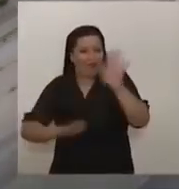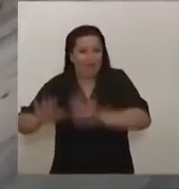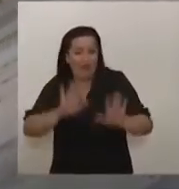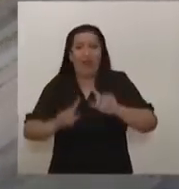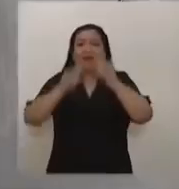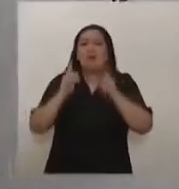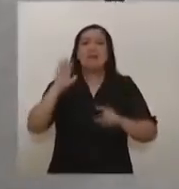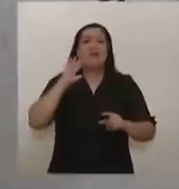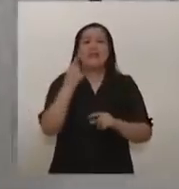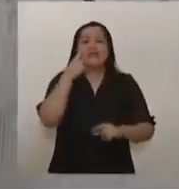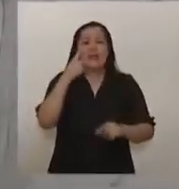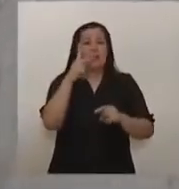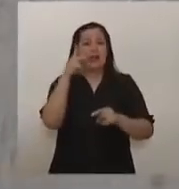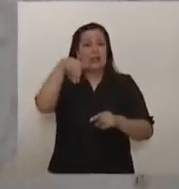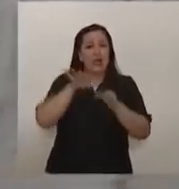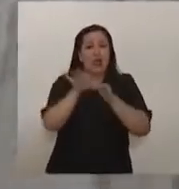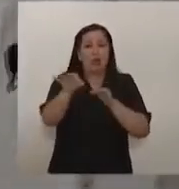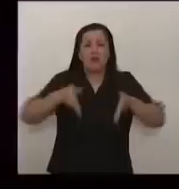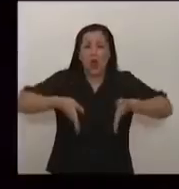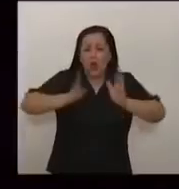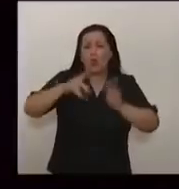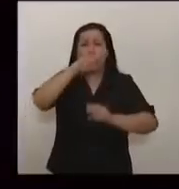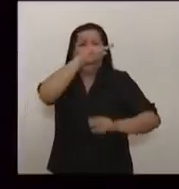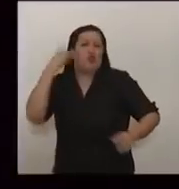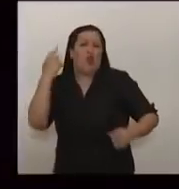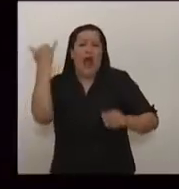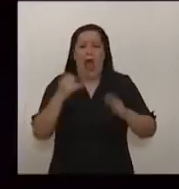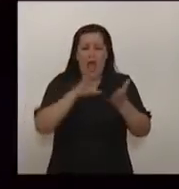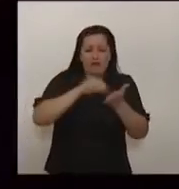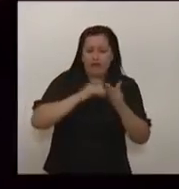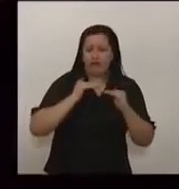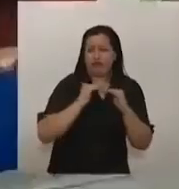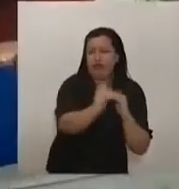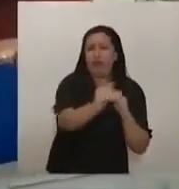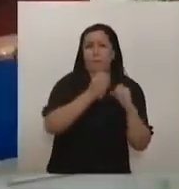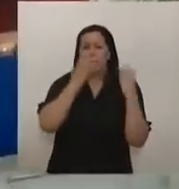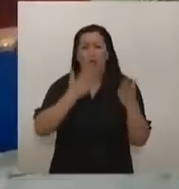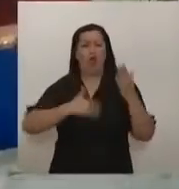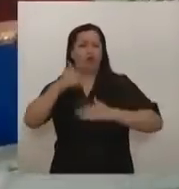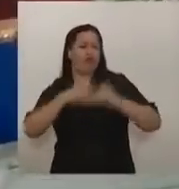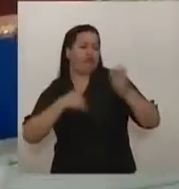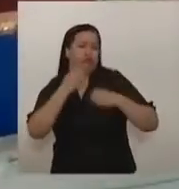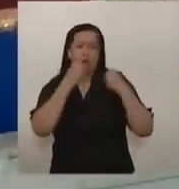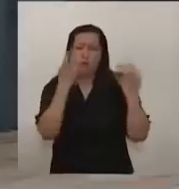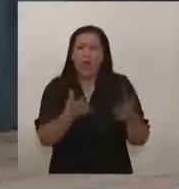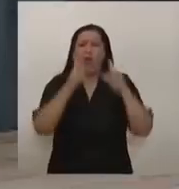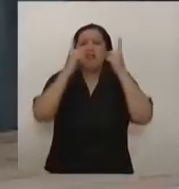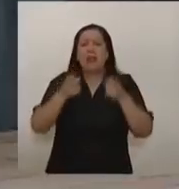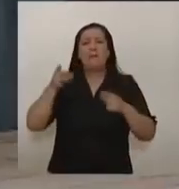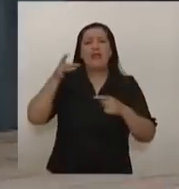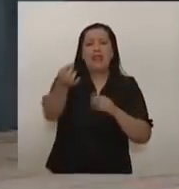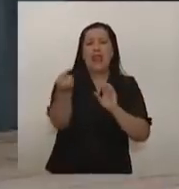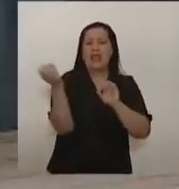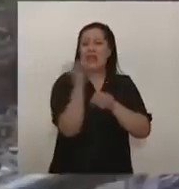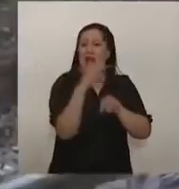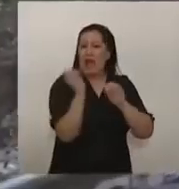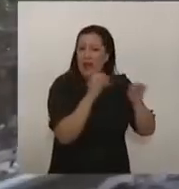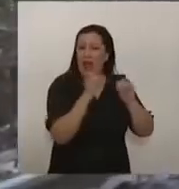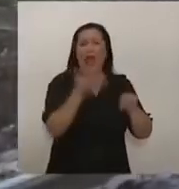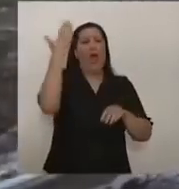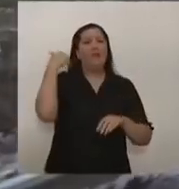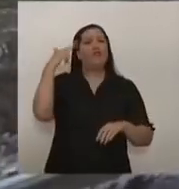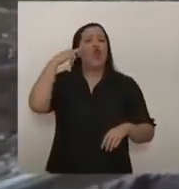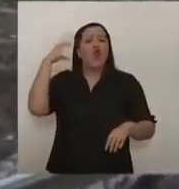de 16.000 kilómetros de rutas nacionales pavimentadas y mejoradas. Mejoramos también un sistema de trenes de carga que